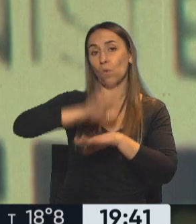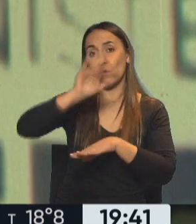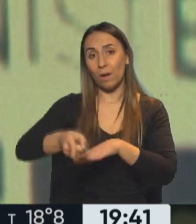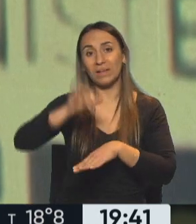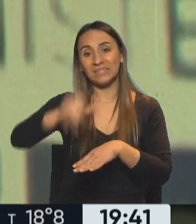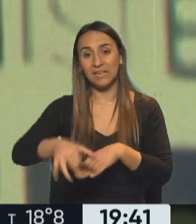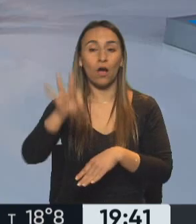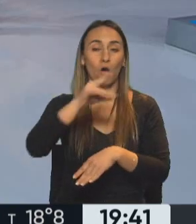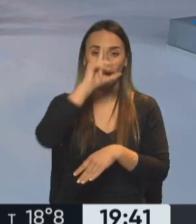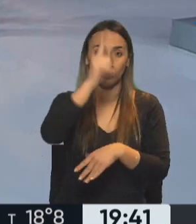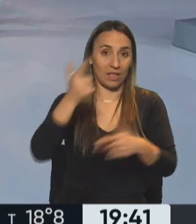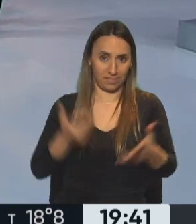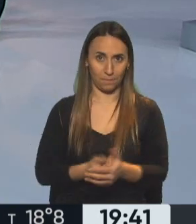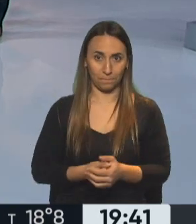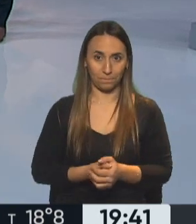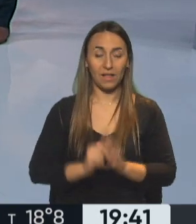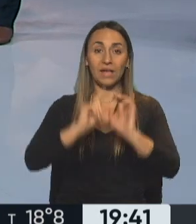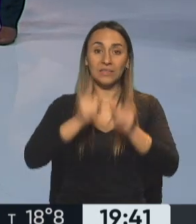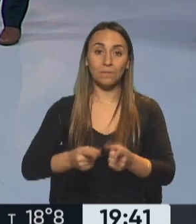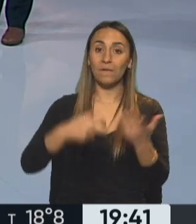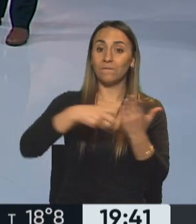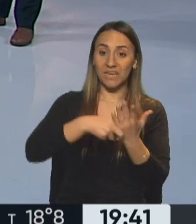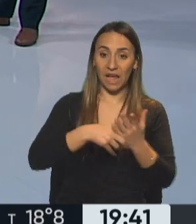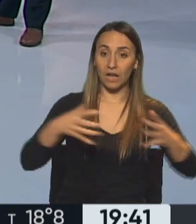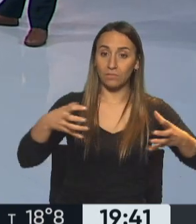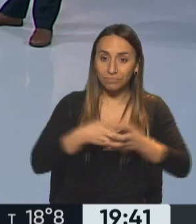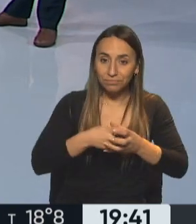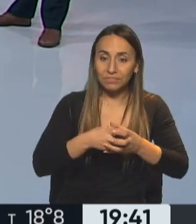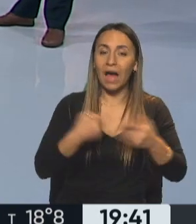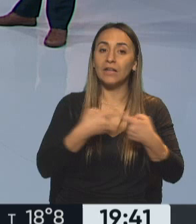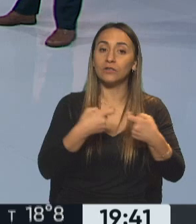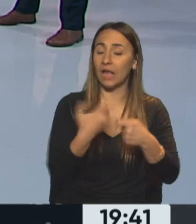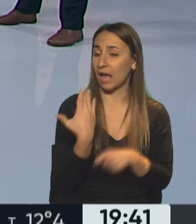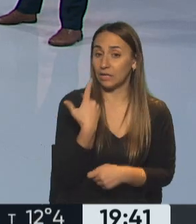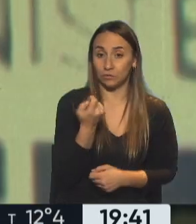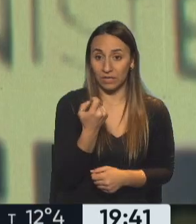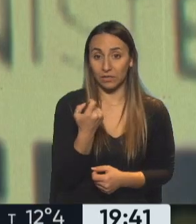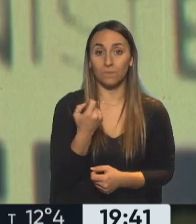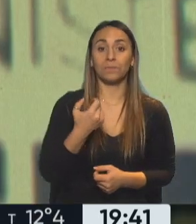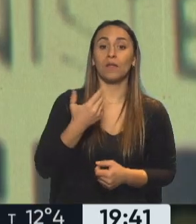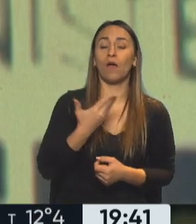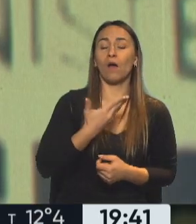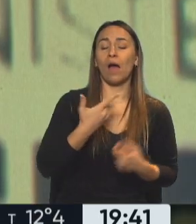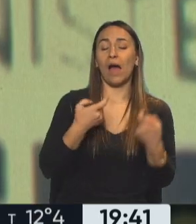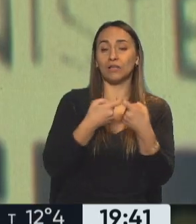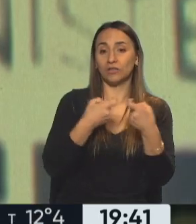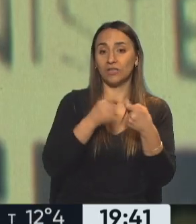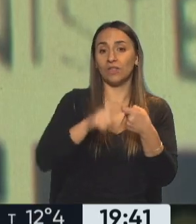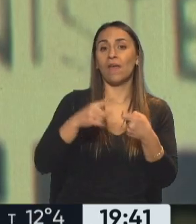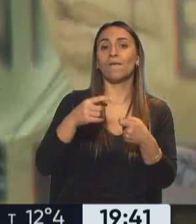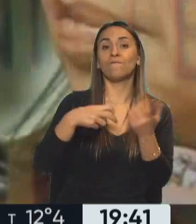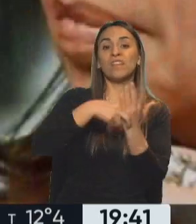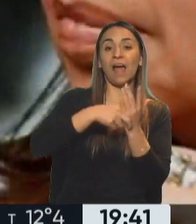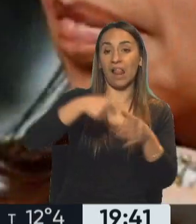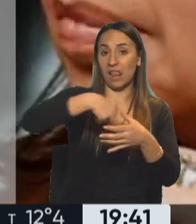en condenas. Bien. Se pronunciaron los fiscales nucleados en una asociación. Hace un ratito la AFUM, la Asociación de Fiscales,